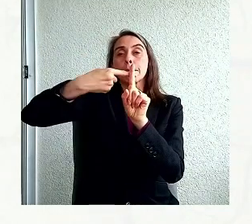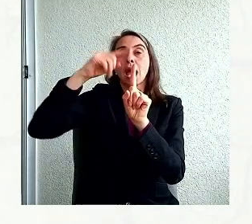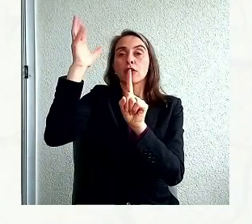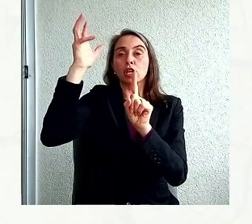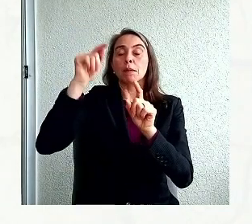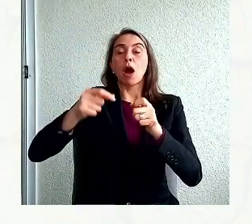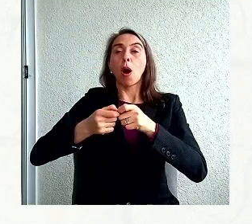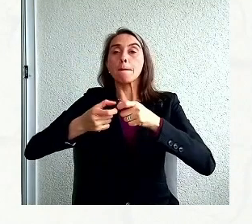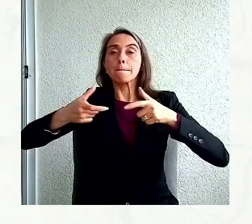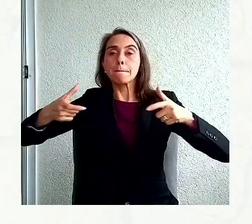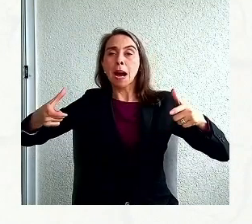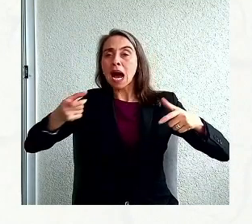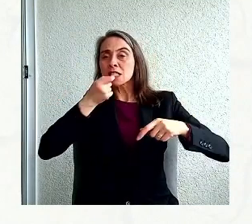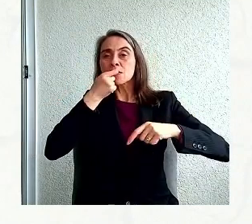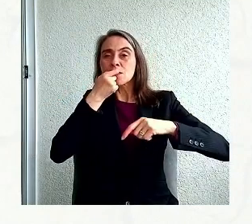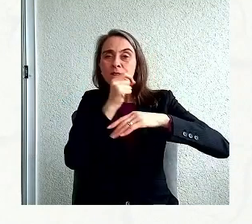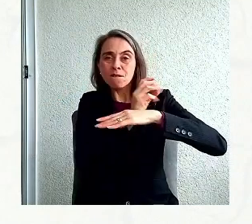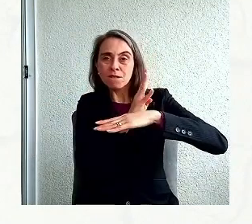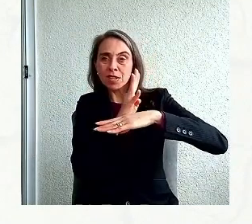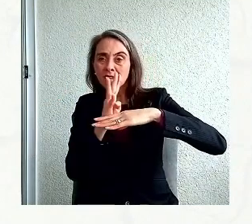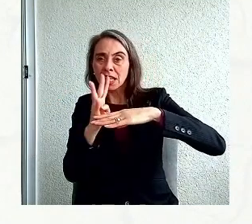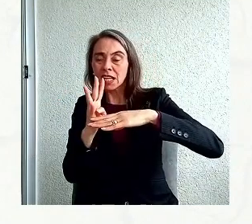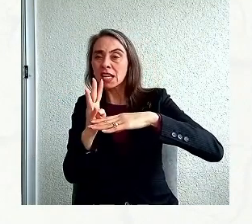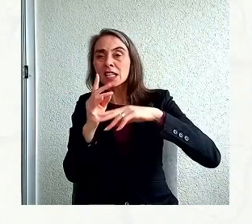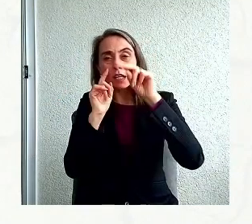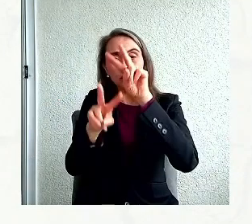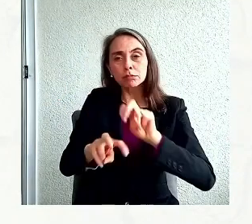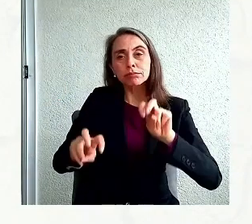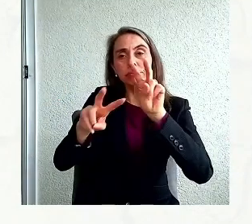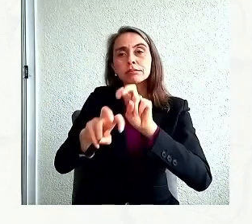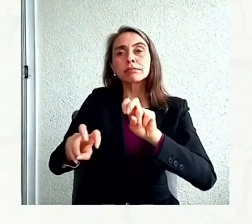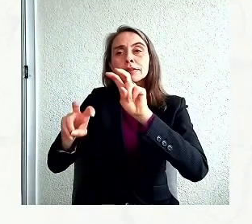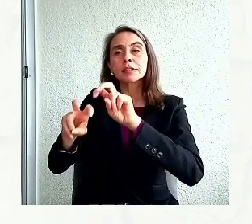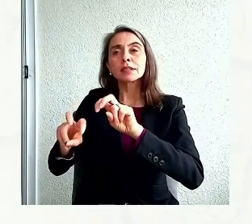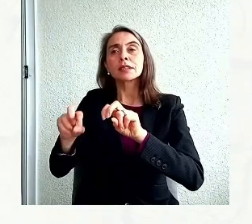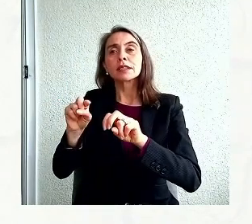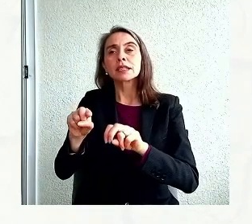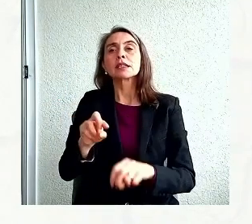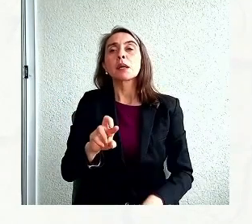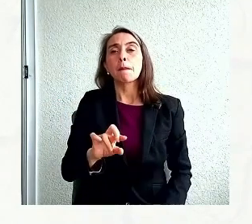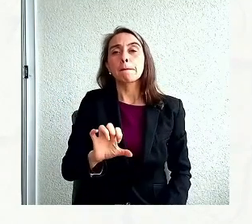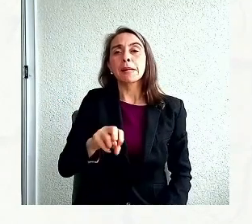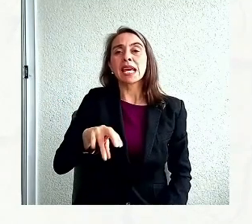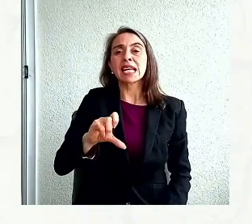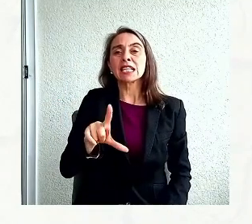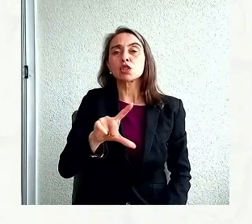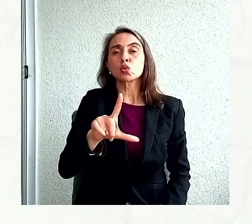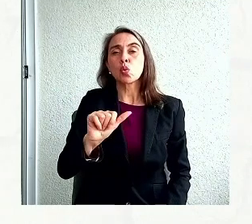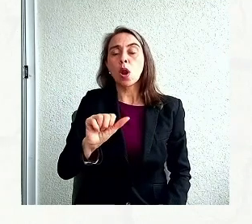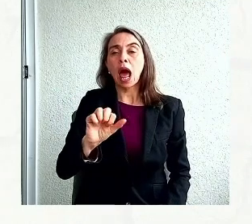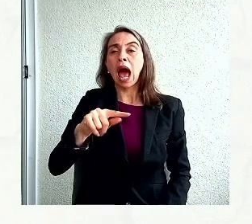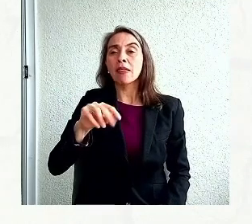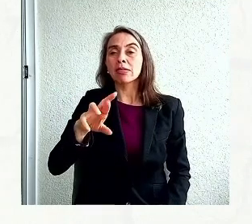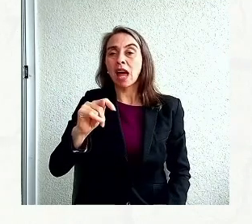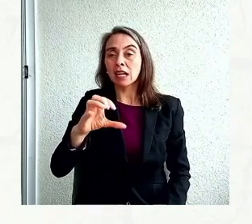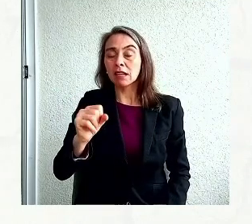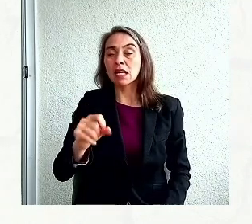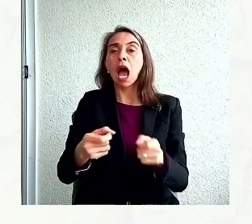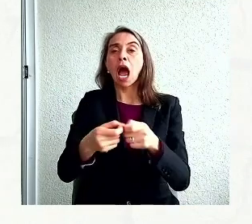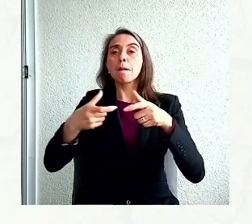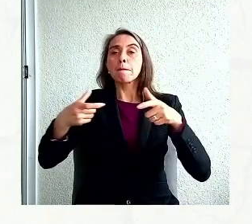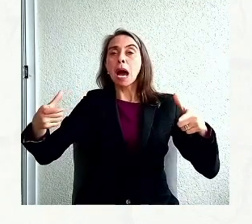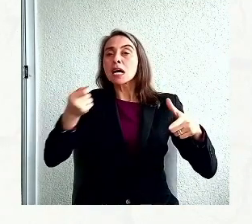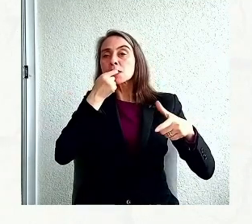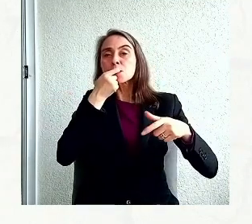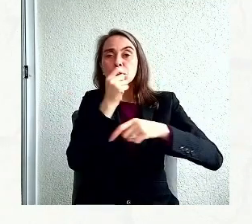en la península antártica, que estos han aumentado sus poblaciones, ha aumentado el número de poblaciones y los tamaños,